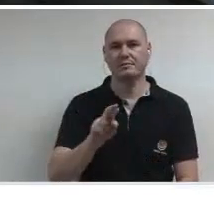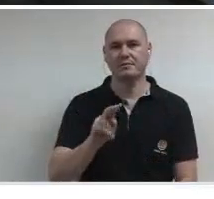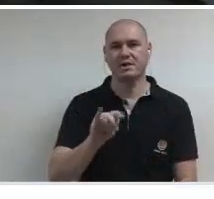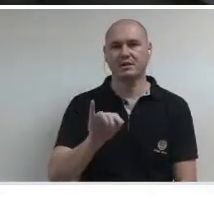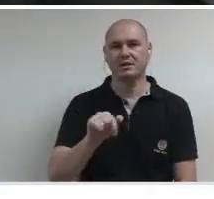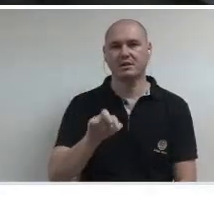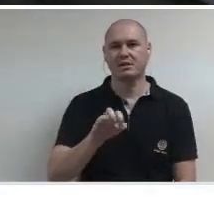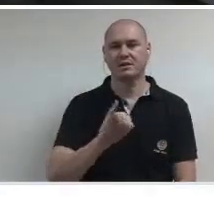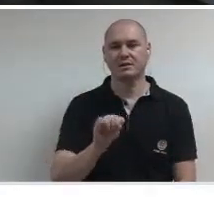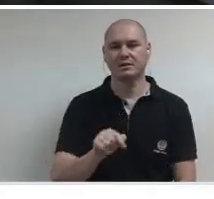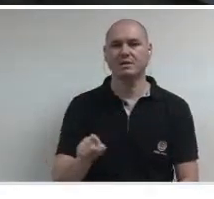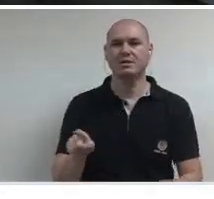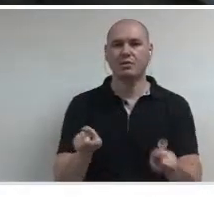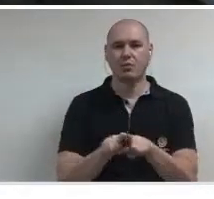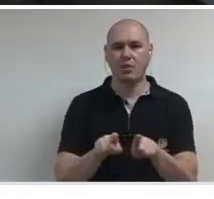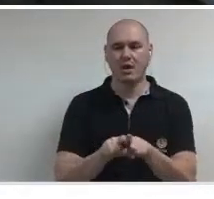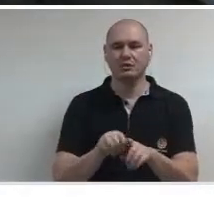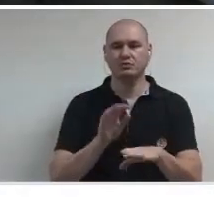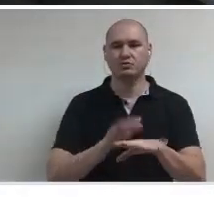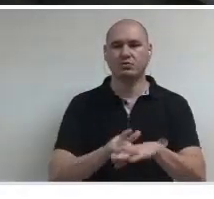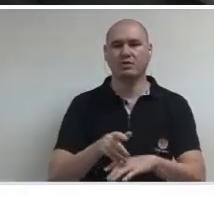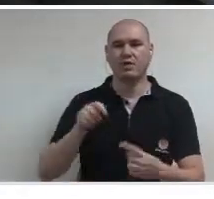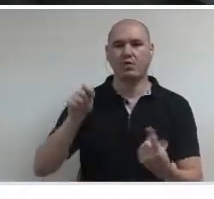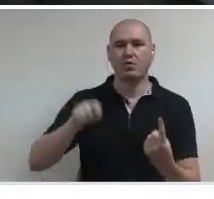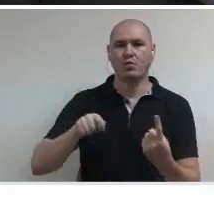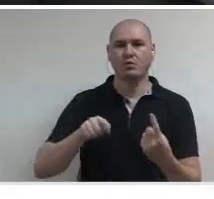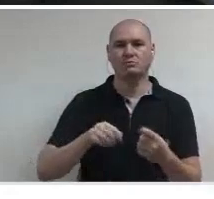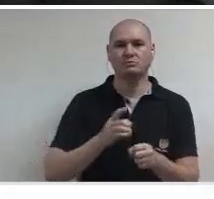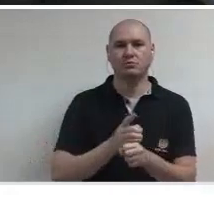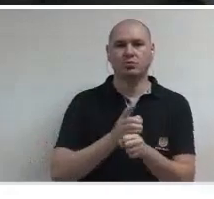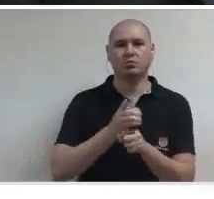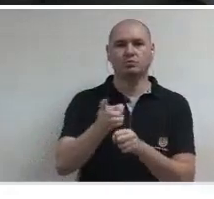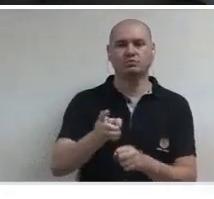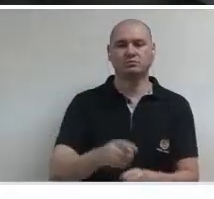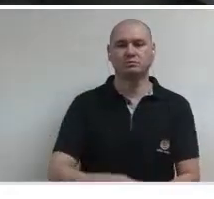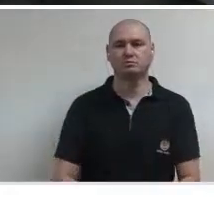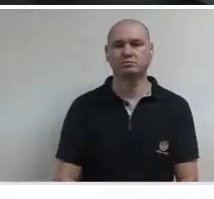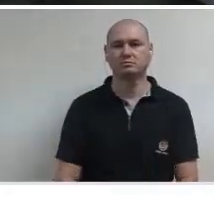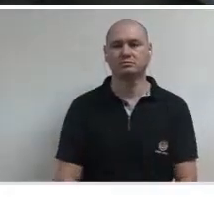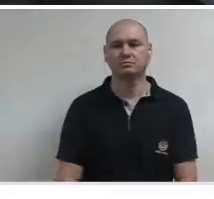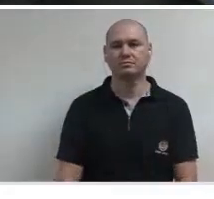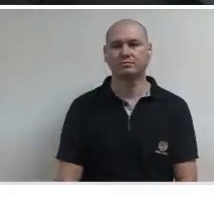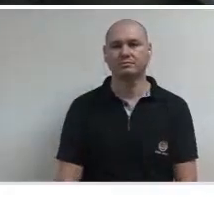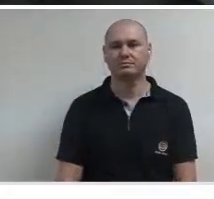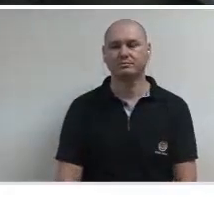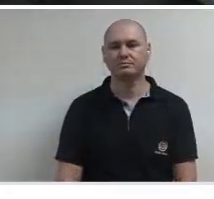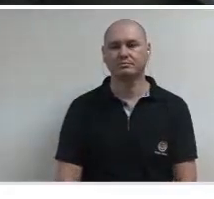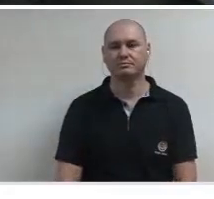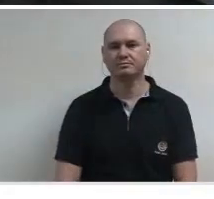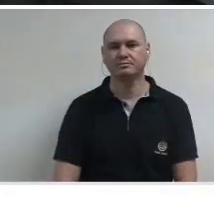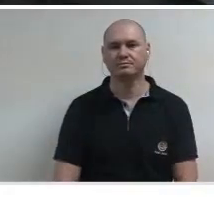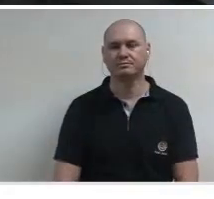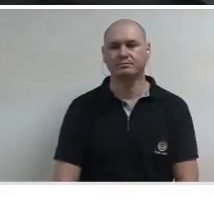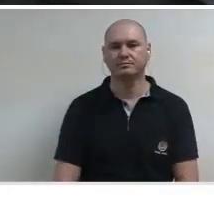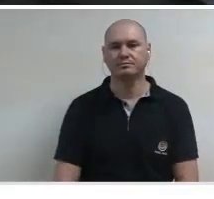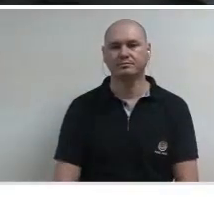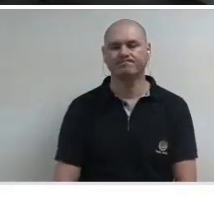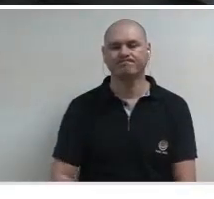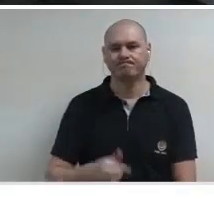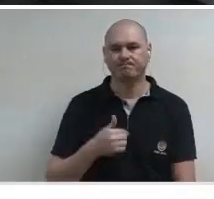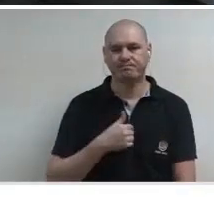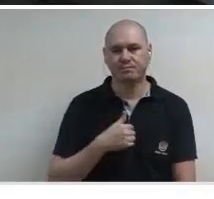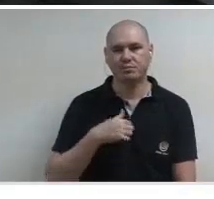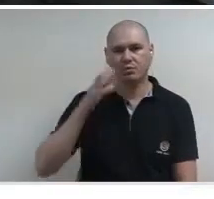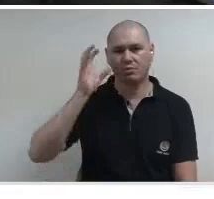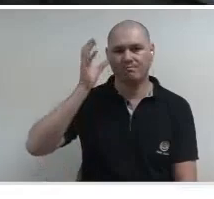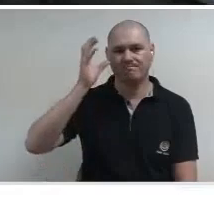ahí, ministro Martínez Simón, pues sabe ahí, ya fue parte, ya el supe magistrado, se curició judicial y